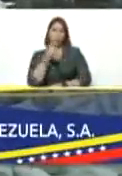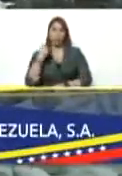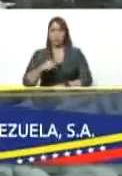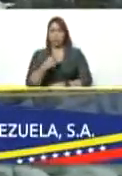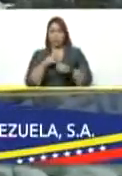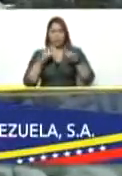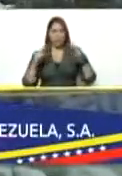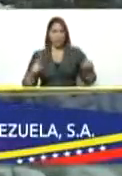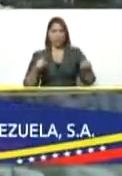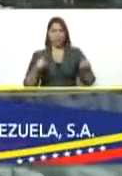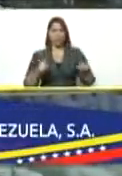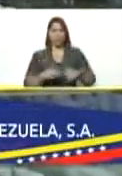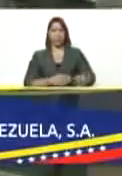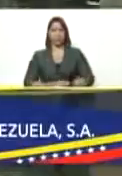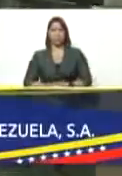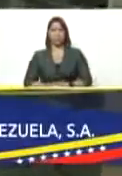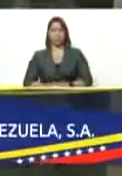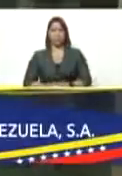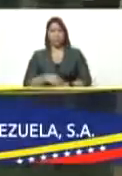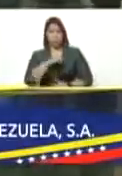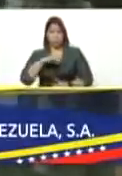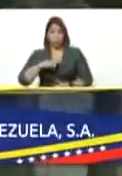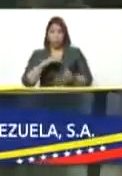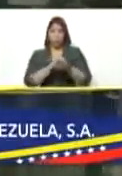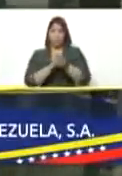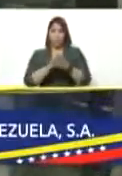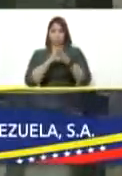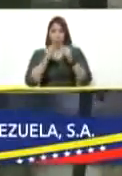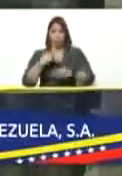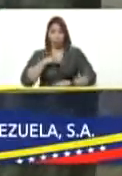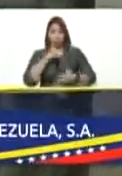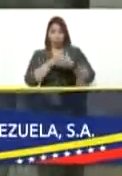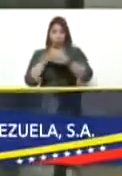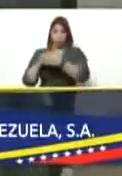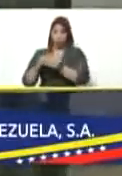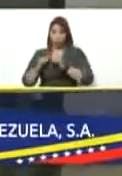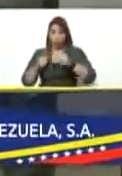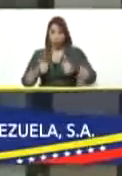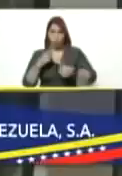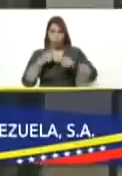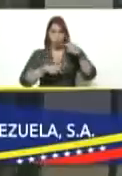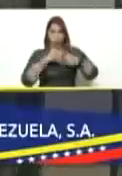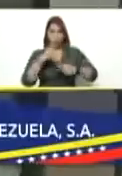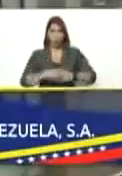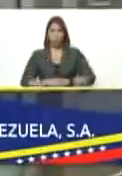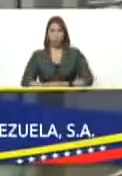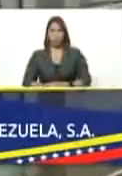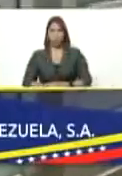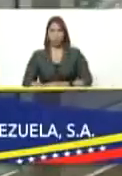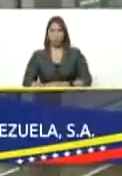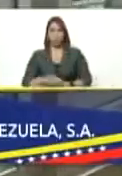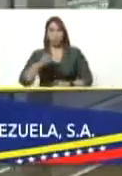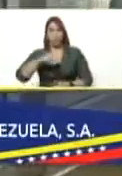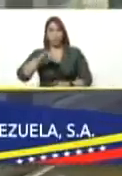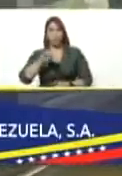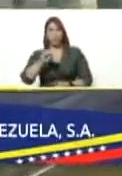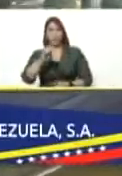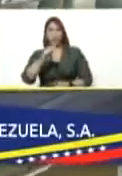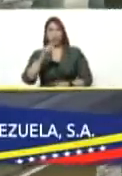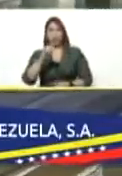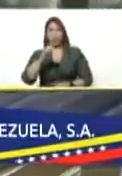diferencia de clase. Somos compañeros todos y estamos luchando. Comenzamos la producción del Mistolín, que es un